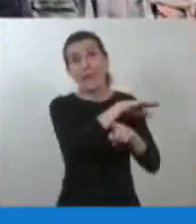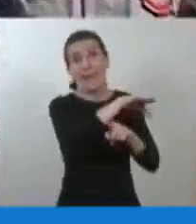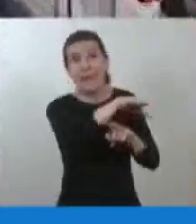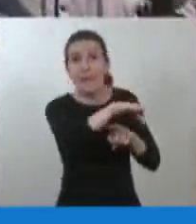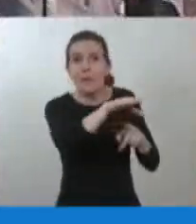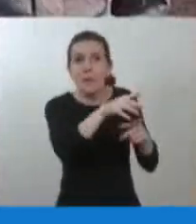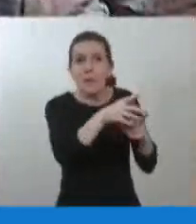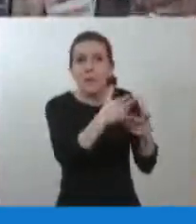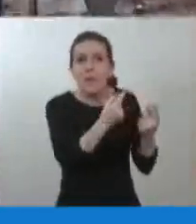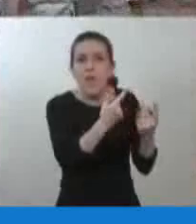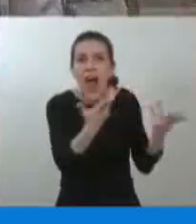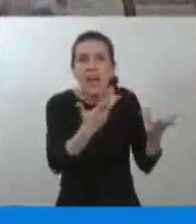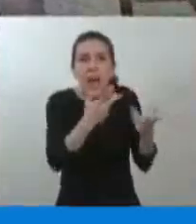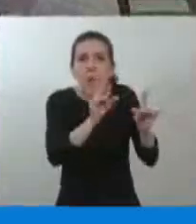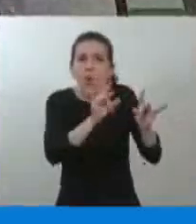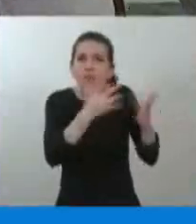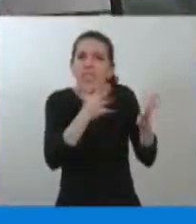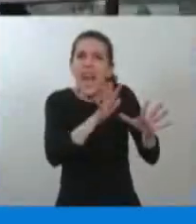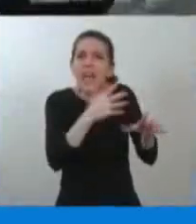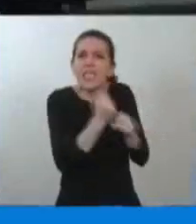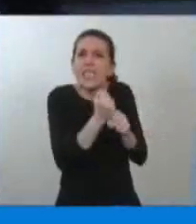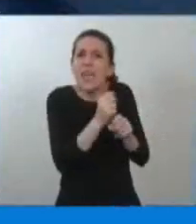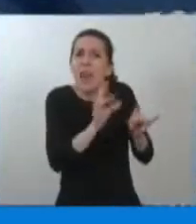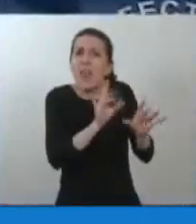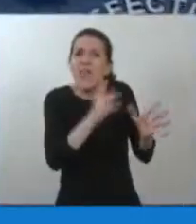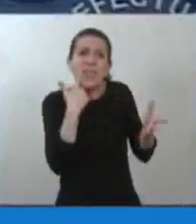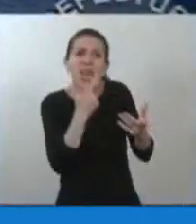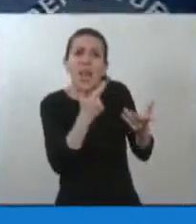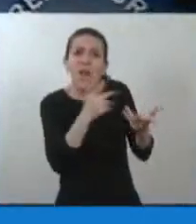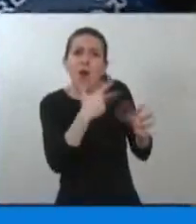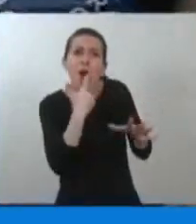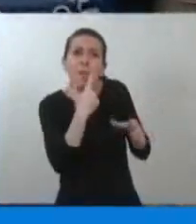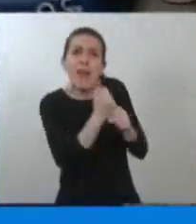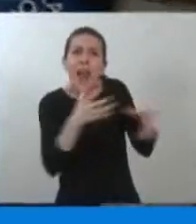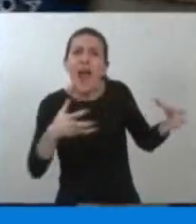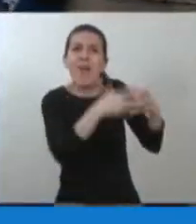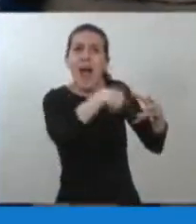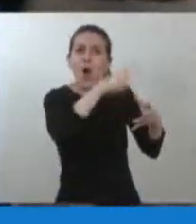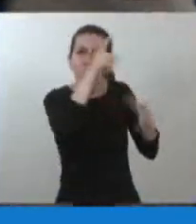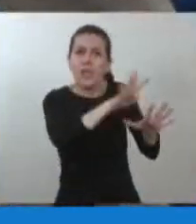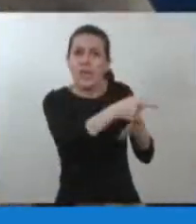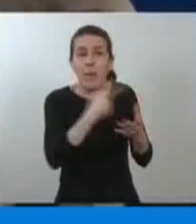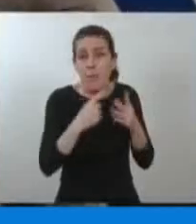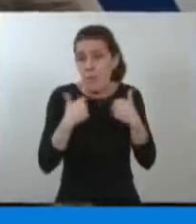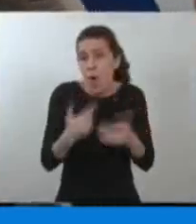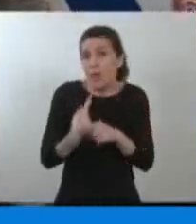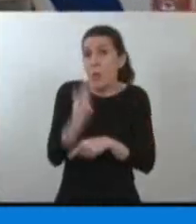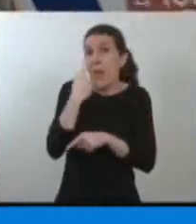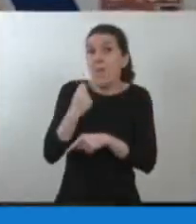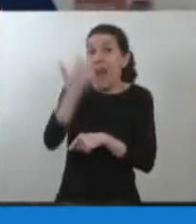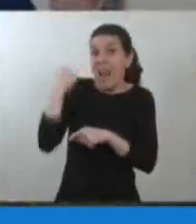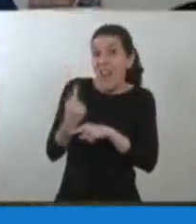la seguridad y manejar esa policía y por eso desde el primer día